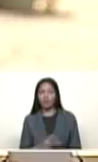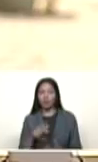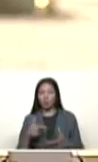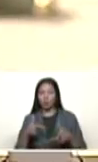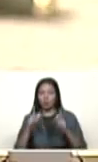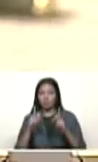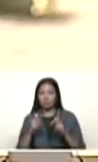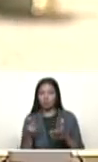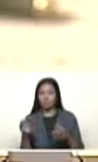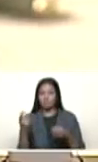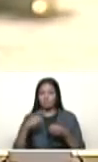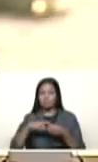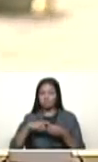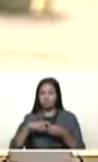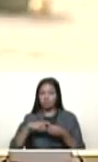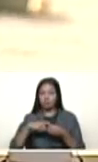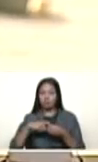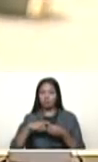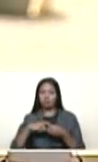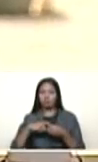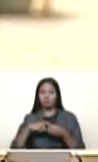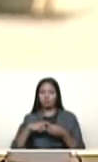autorización para incorporar